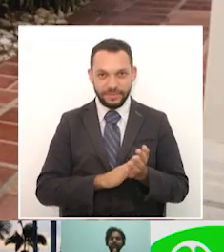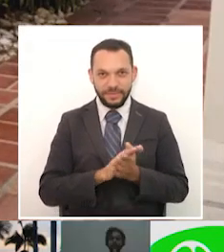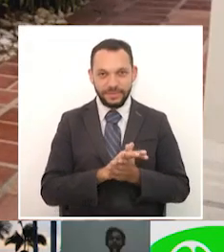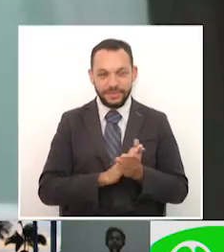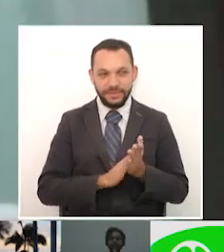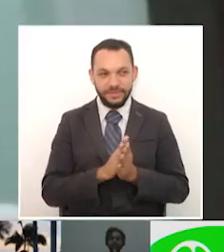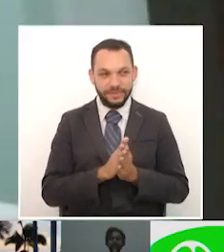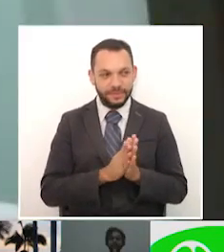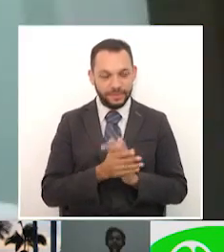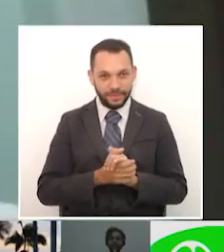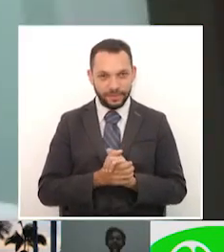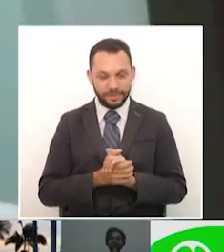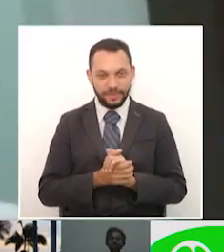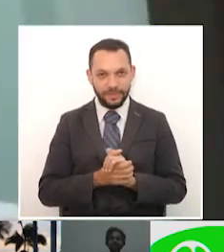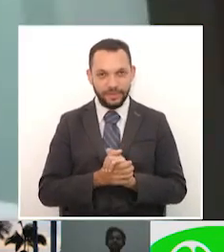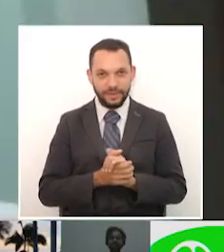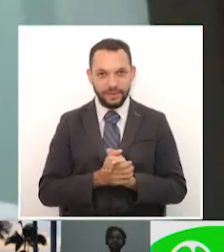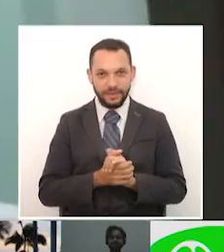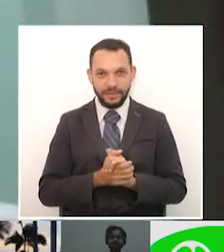Namaste.